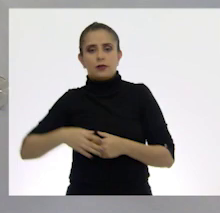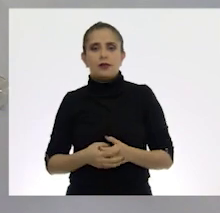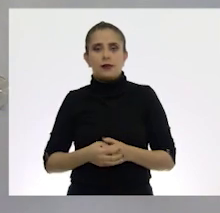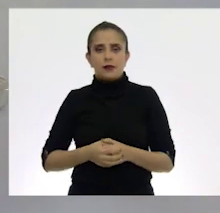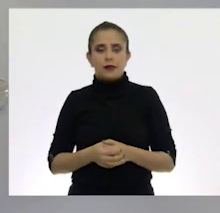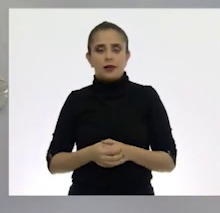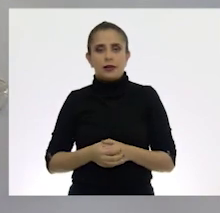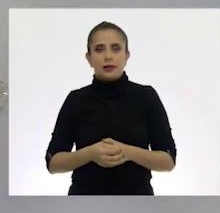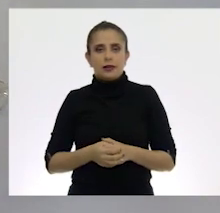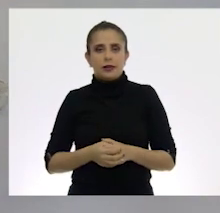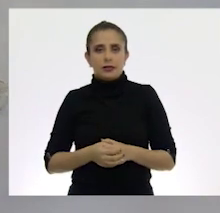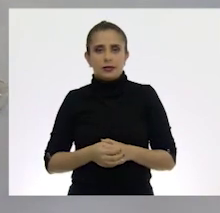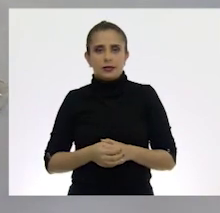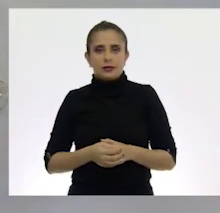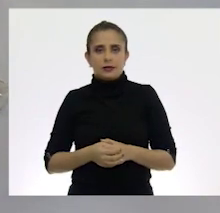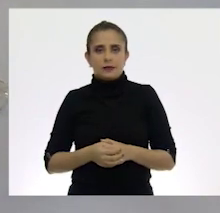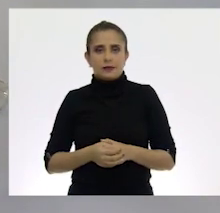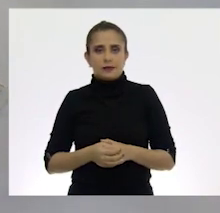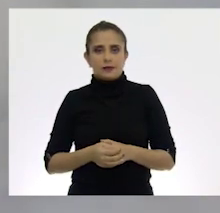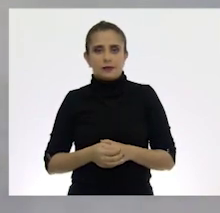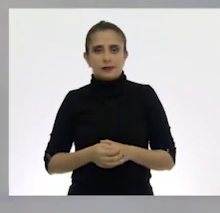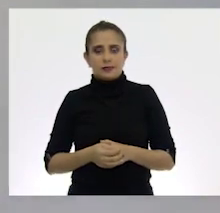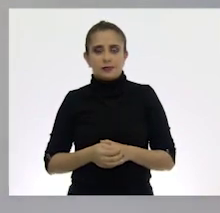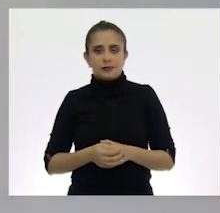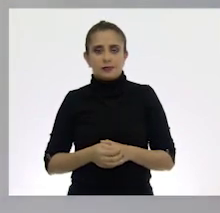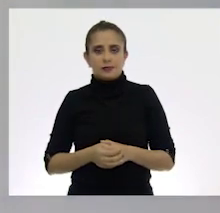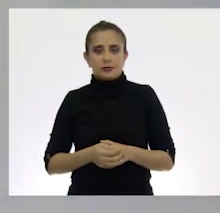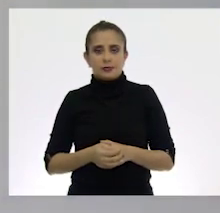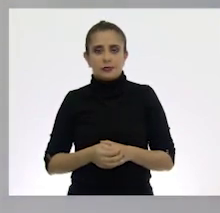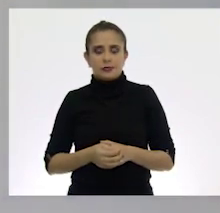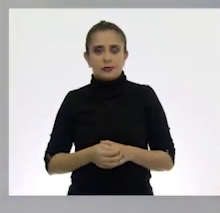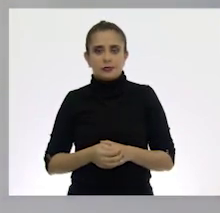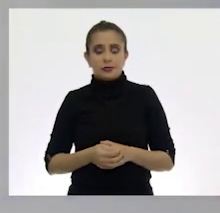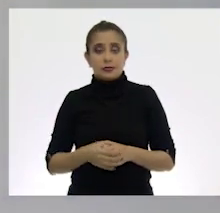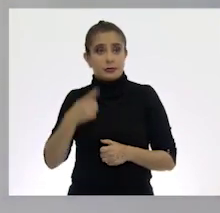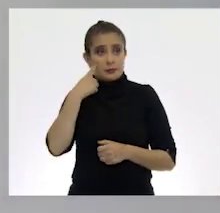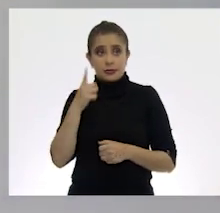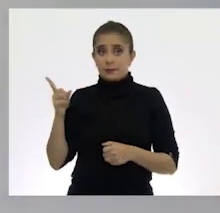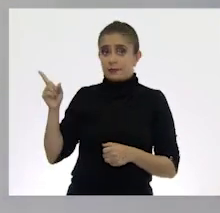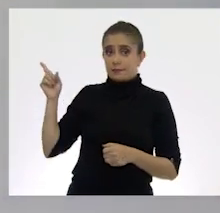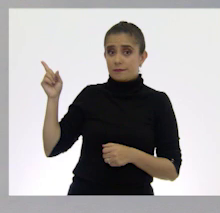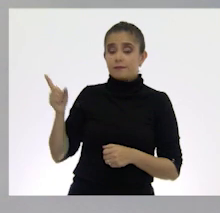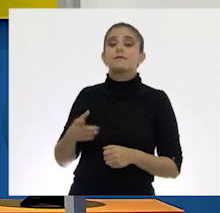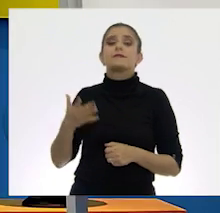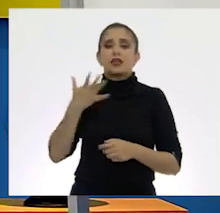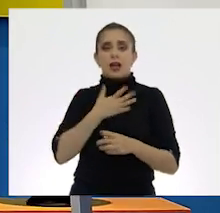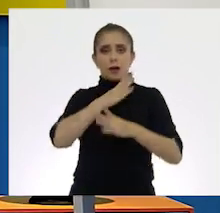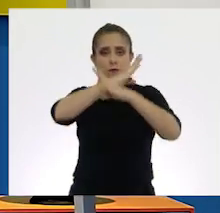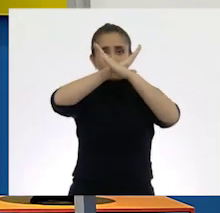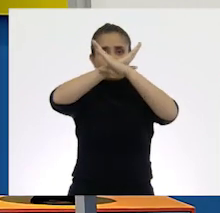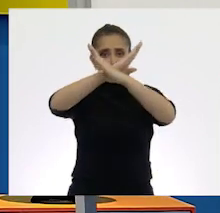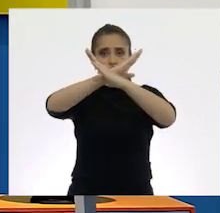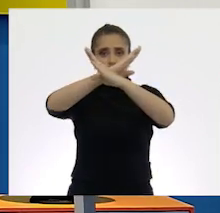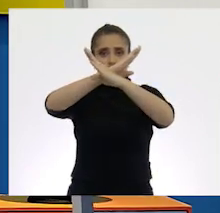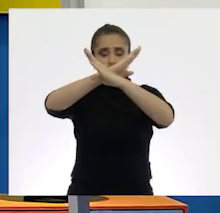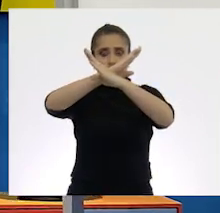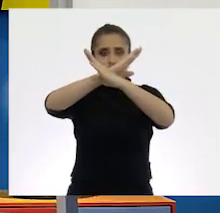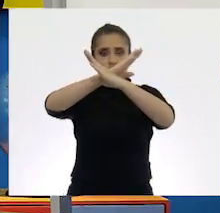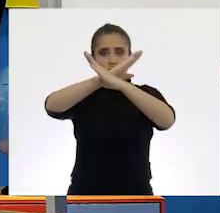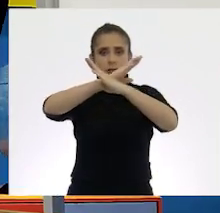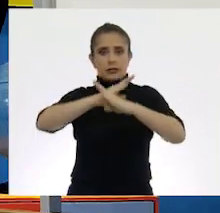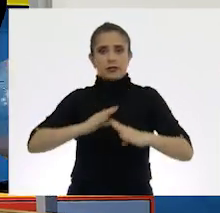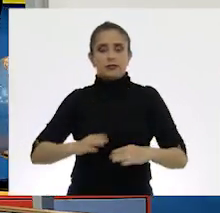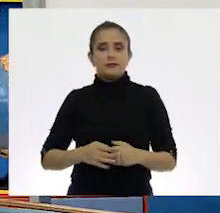y hago otra medida así. Si ustedes observan, ahí se hizo un cruce. Pues